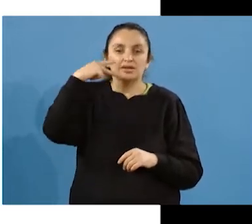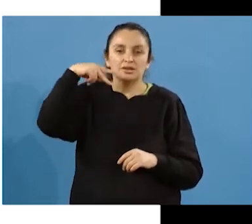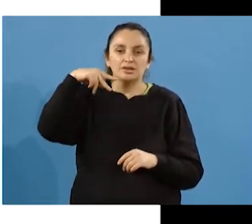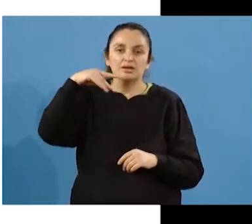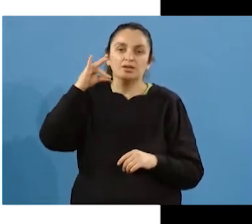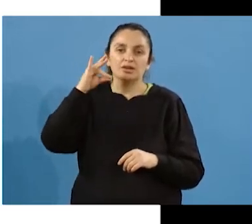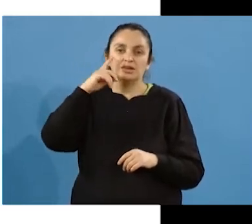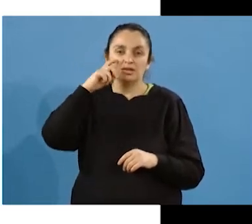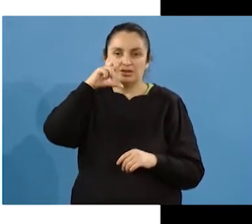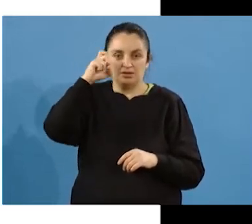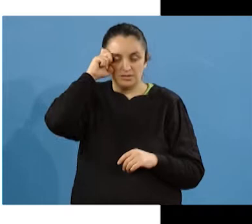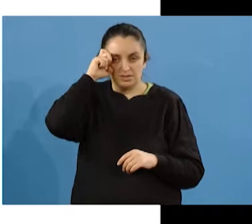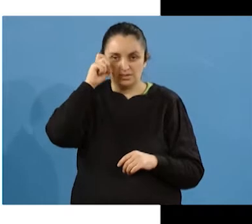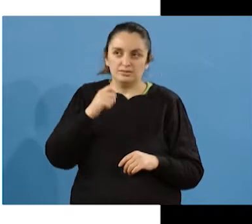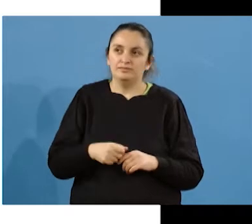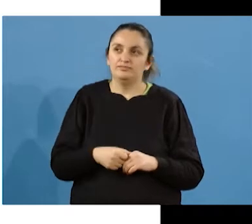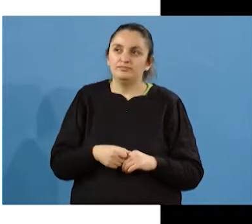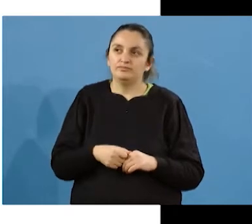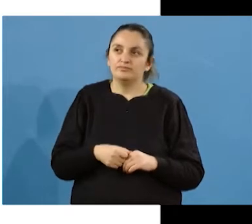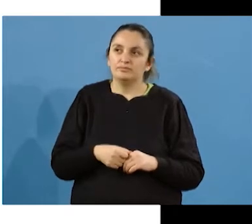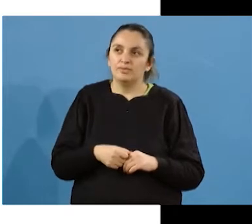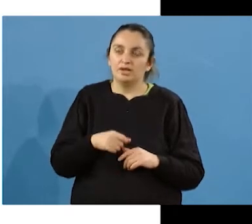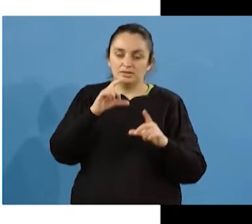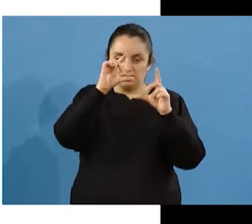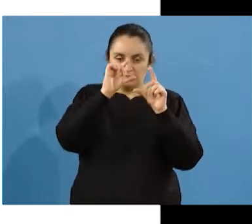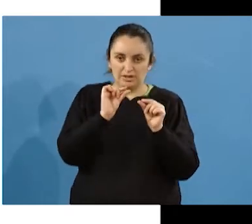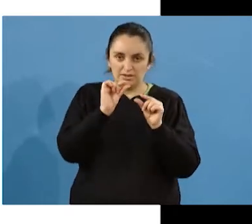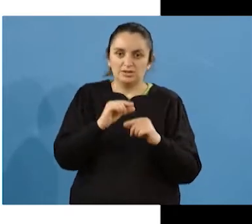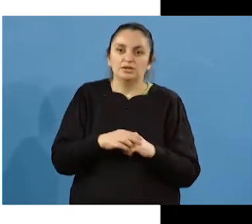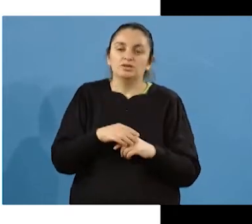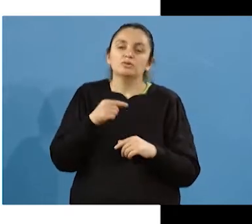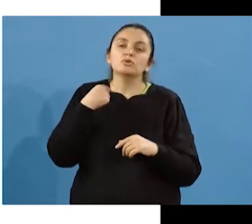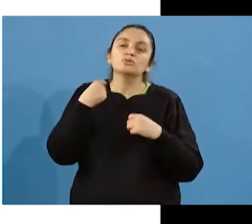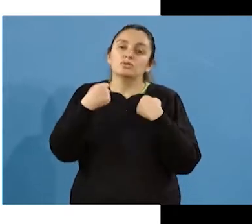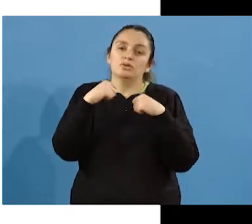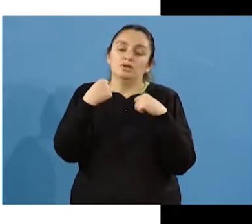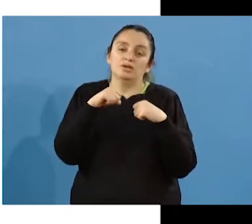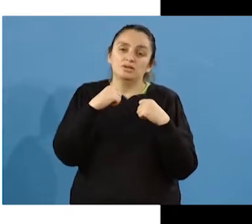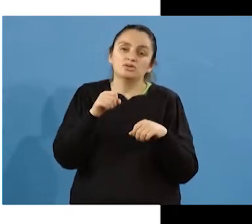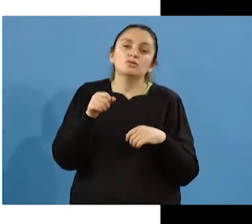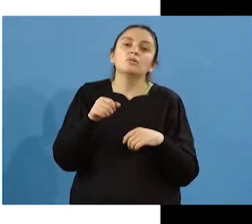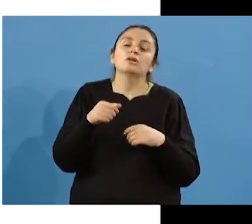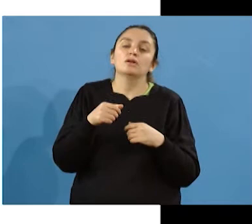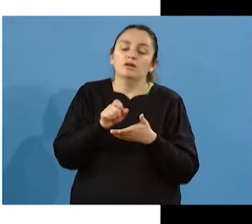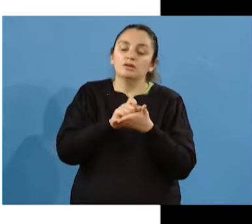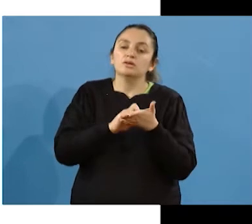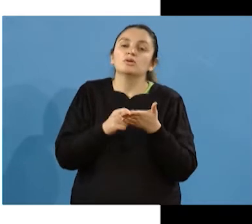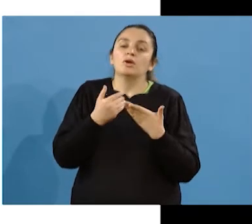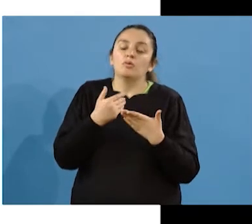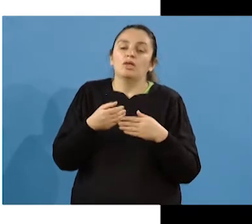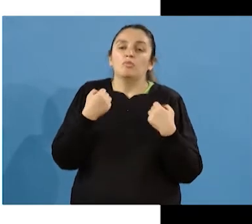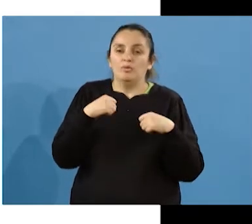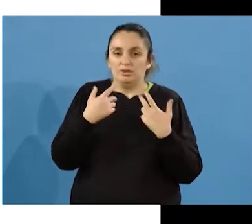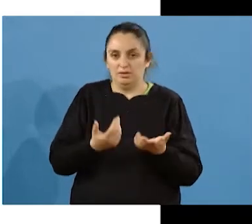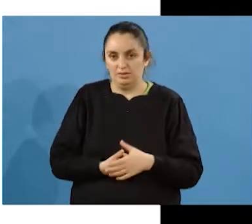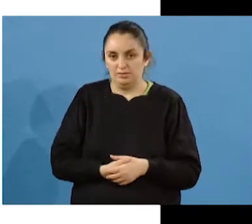lenguaje simbólico pero yo les he puesto y unos ejercicios para que podamos practicar para que lo